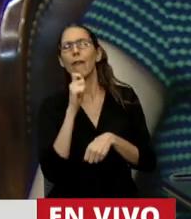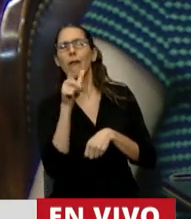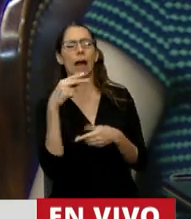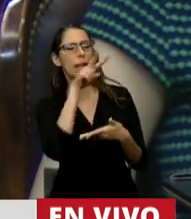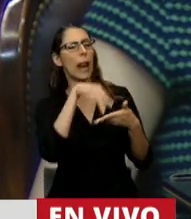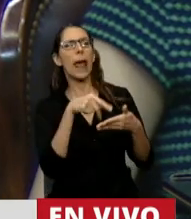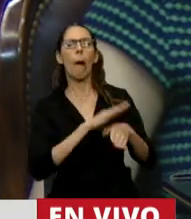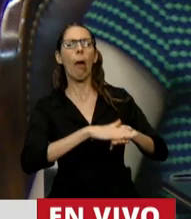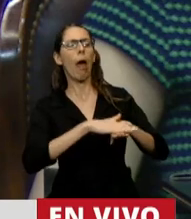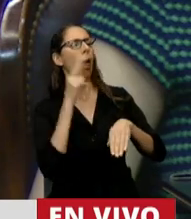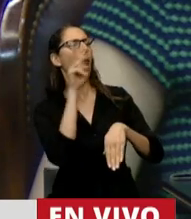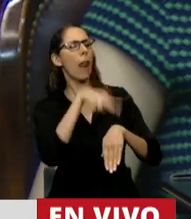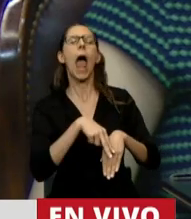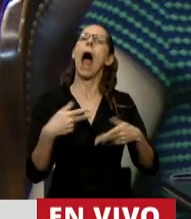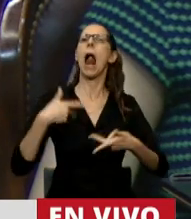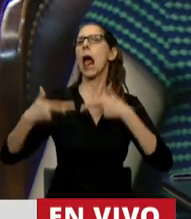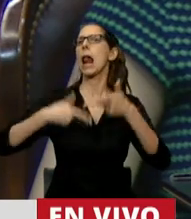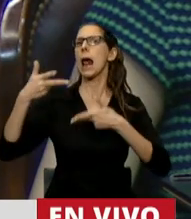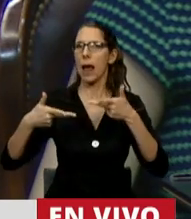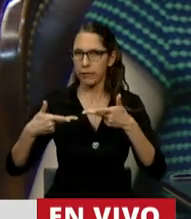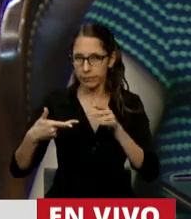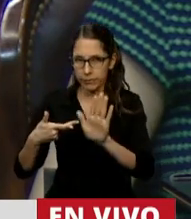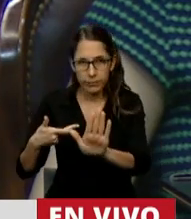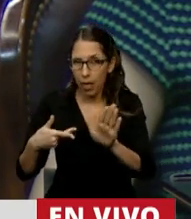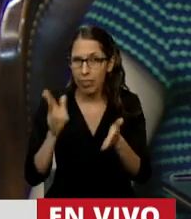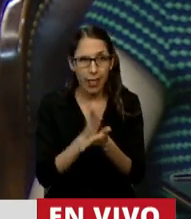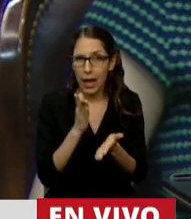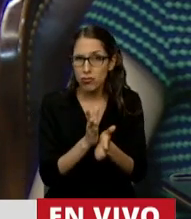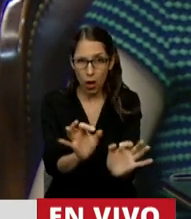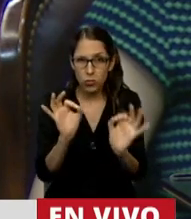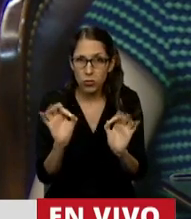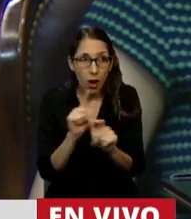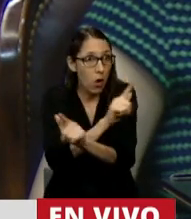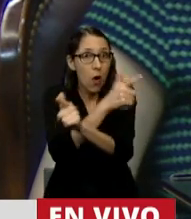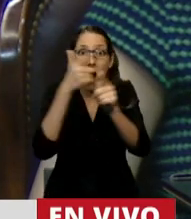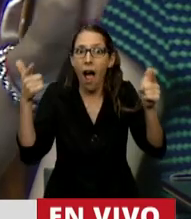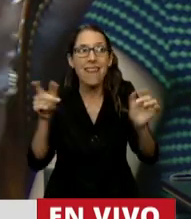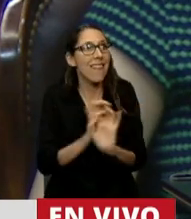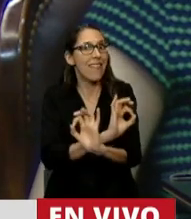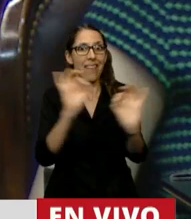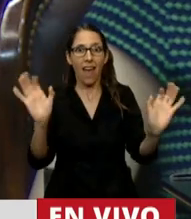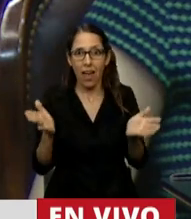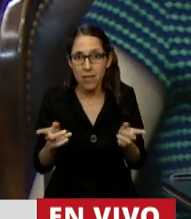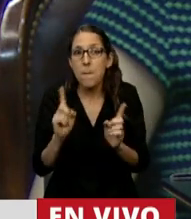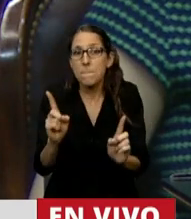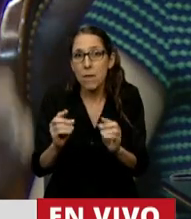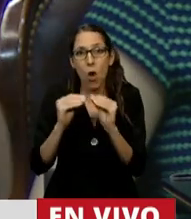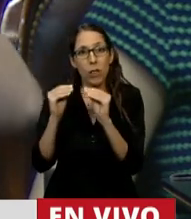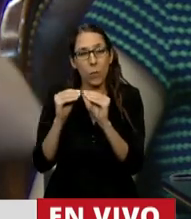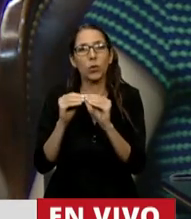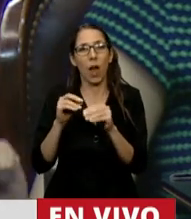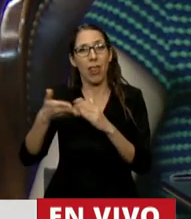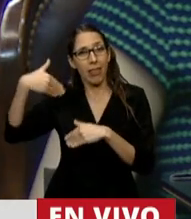artículos, no admite derechos absolutos. No hay admita derechos absolutos de nadie. Y lo dijo mi compañera, la diputada Laura